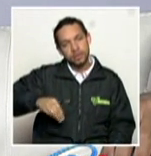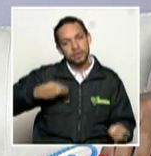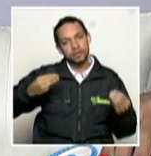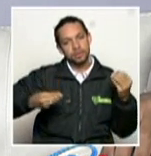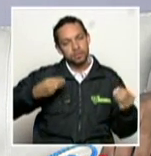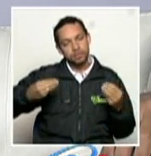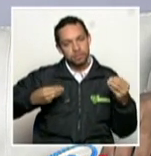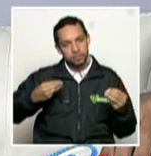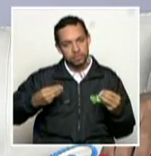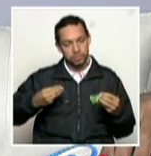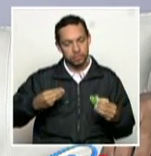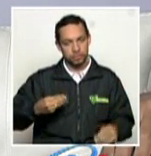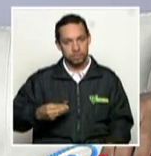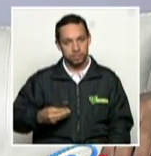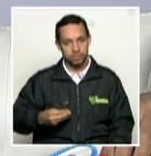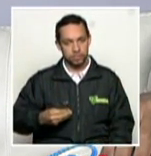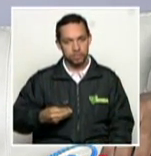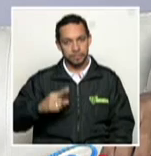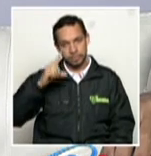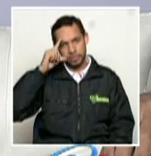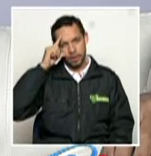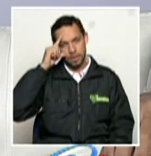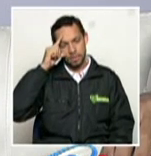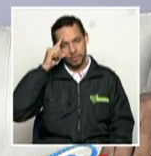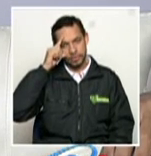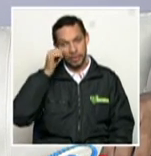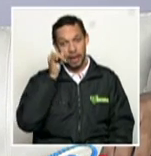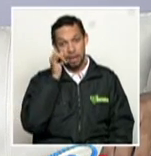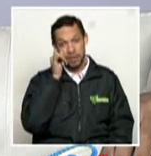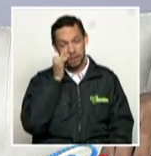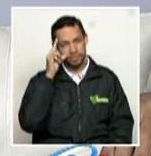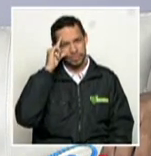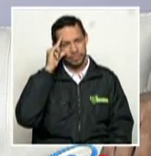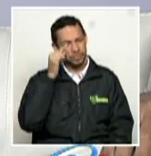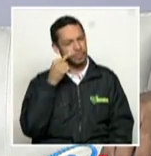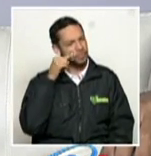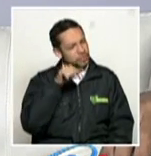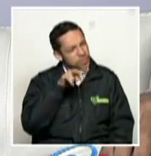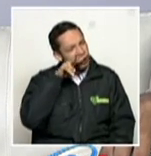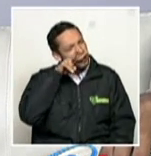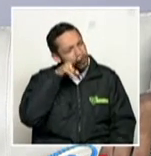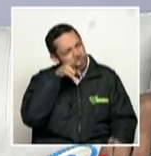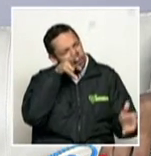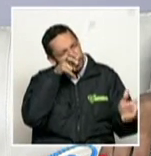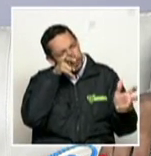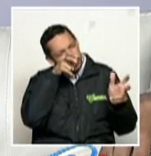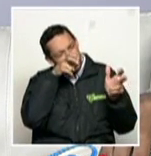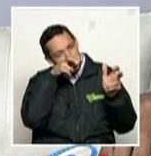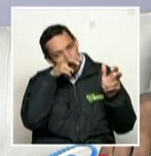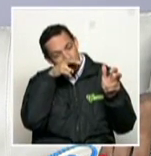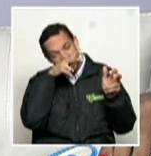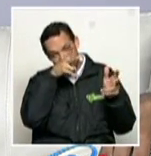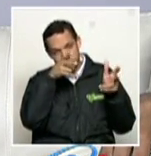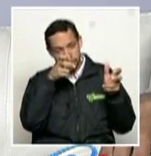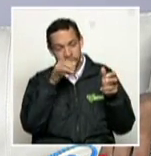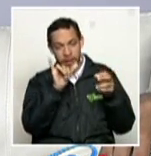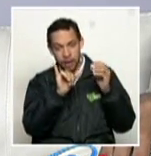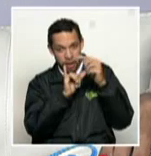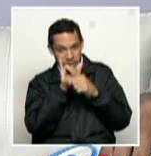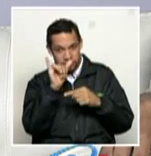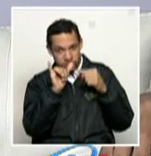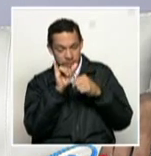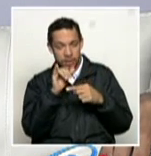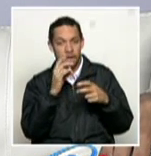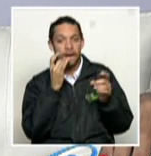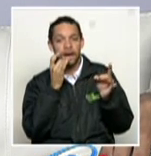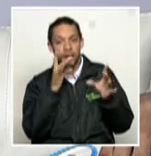hicieron una citología con colposcopia. Sí. Y me salió cervicitis crónica,